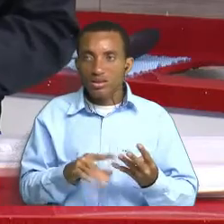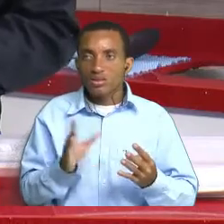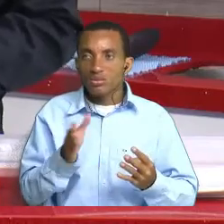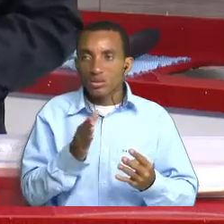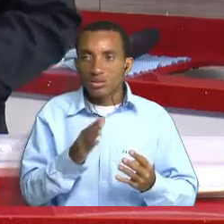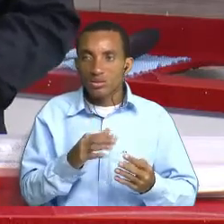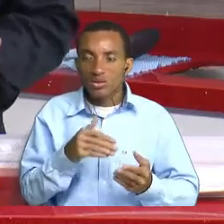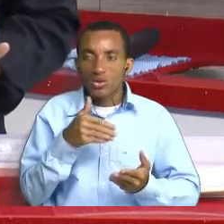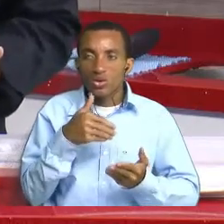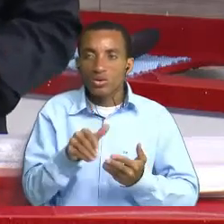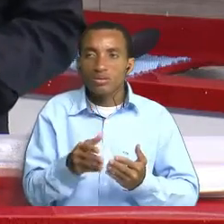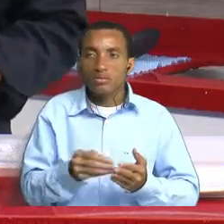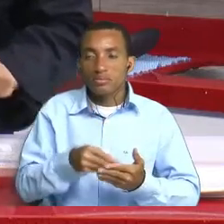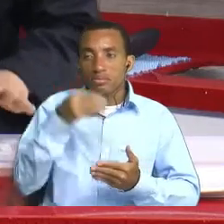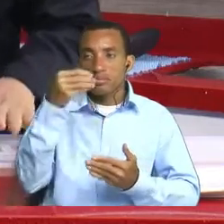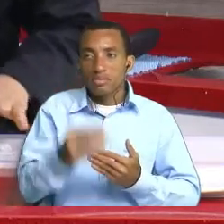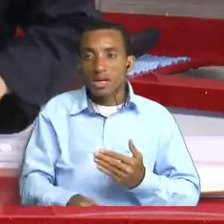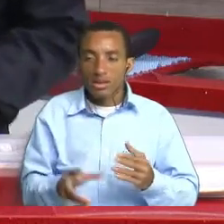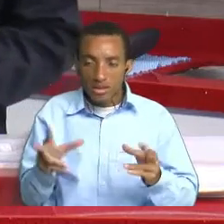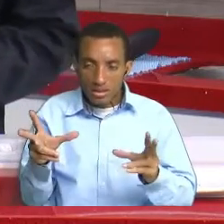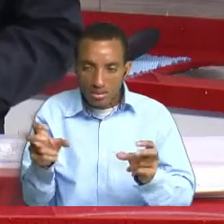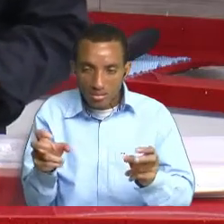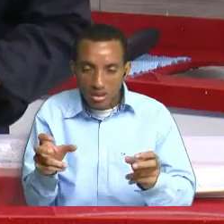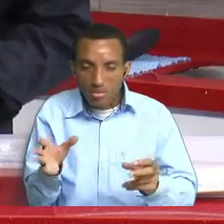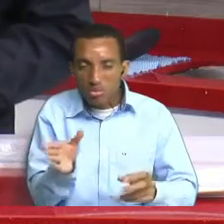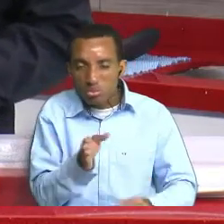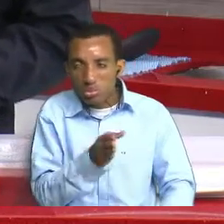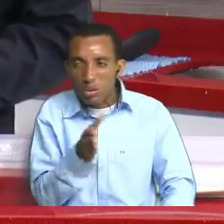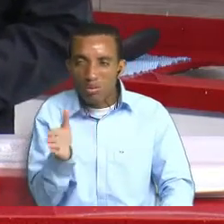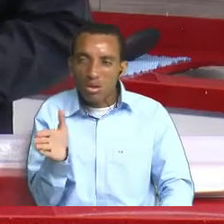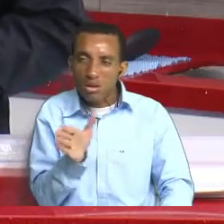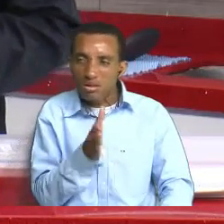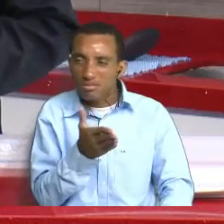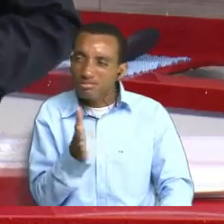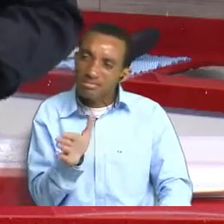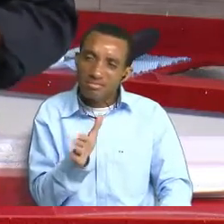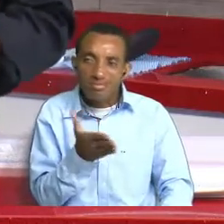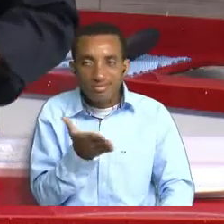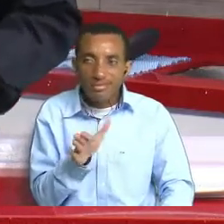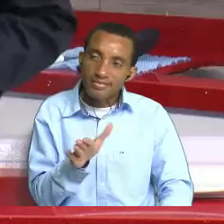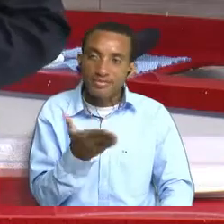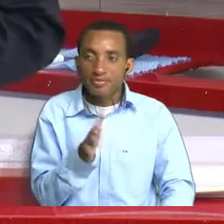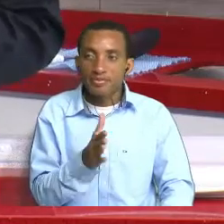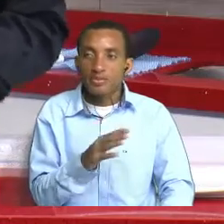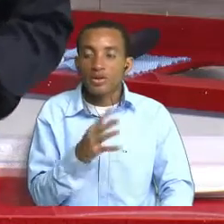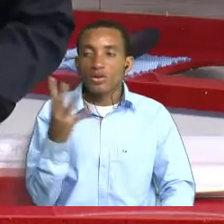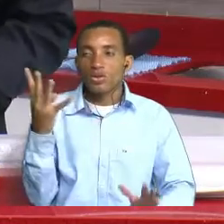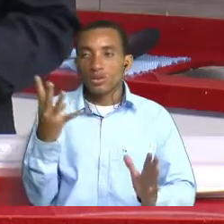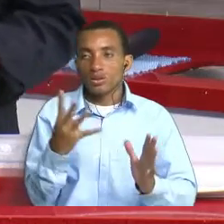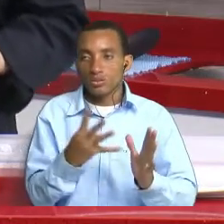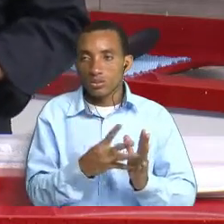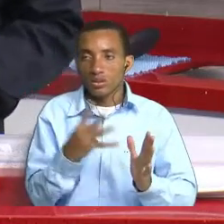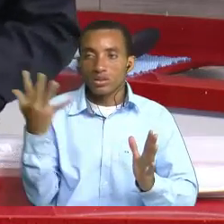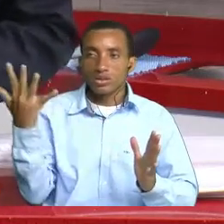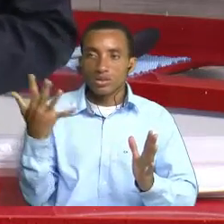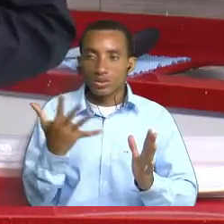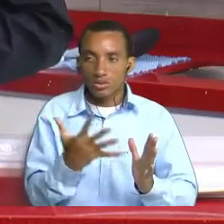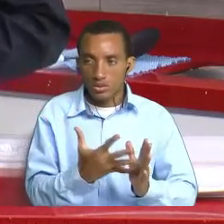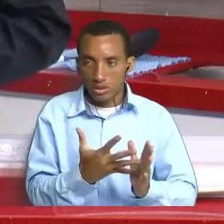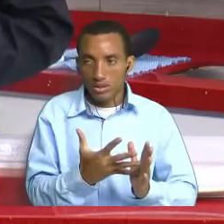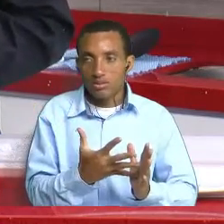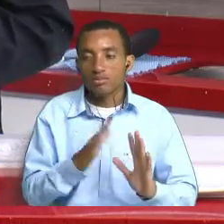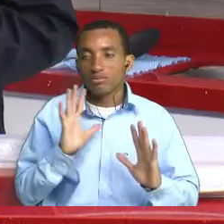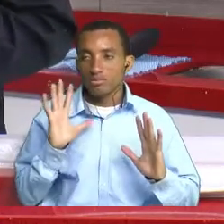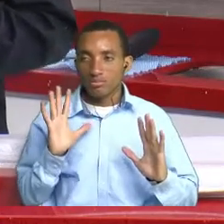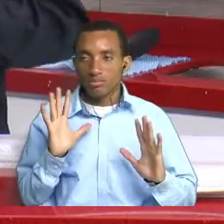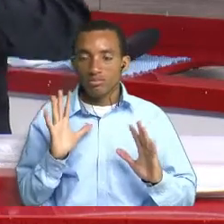lo más costoso con los langostinos yo diría que esto estaba en un promedio de cuatro mil a cinco mil pesos para